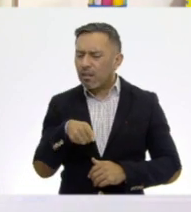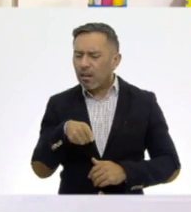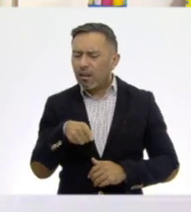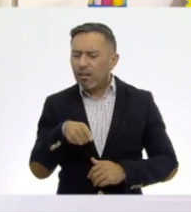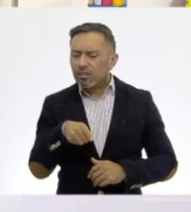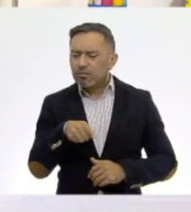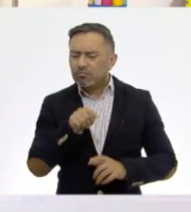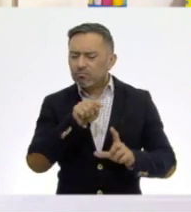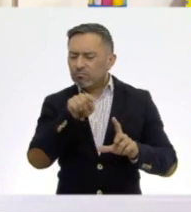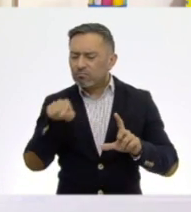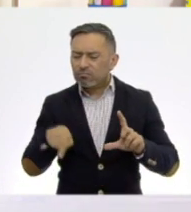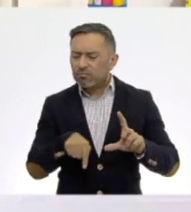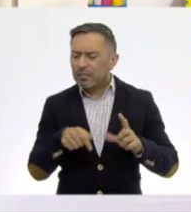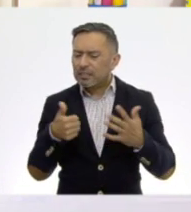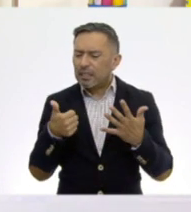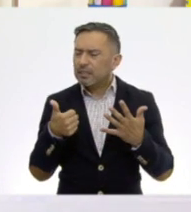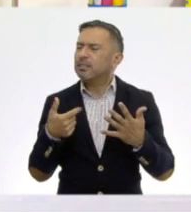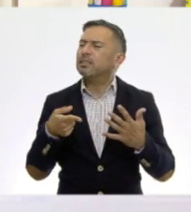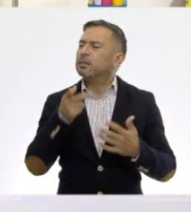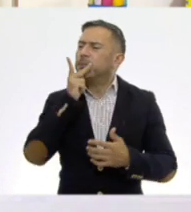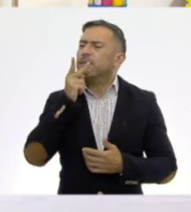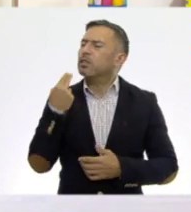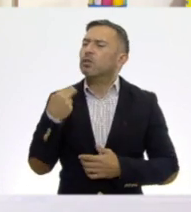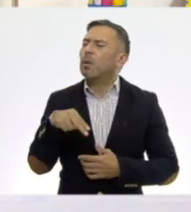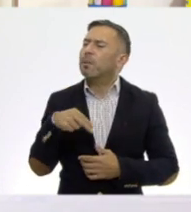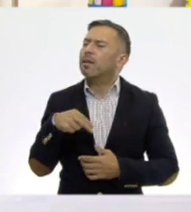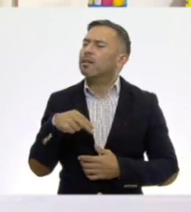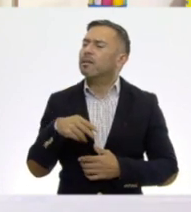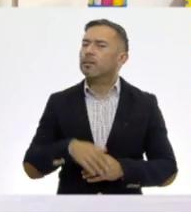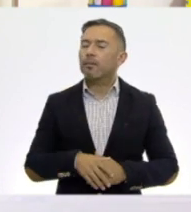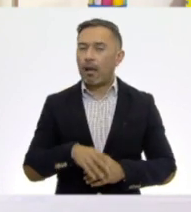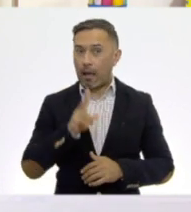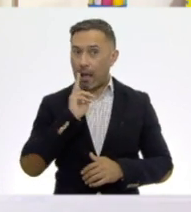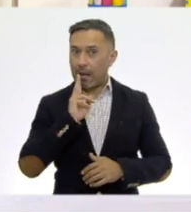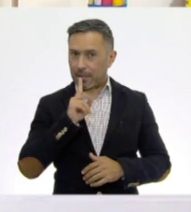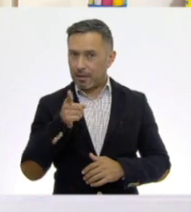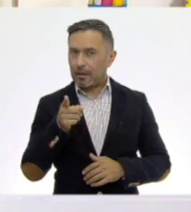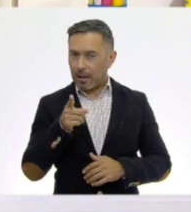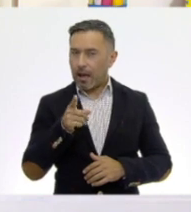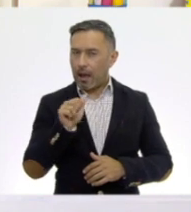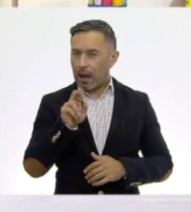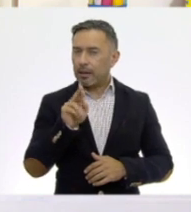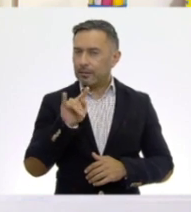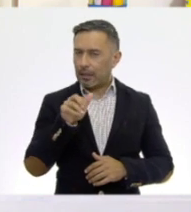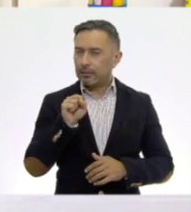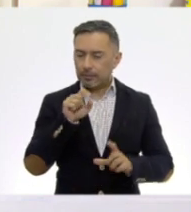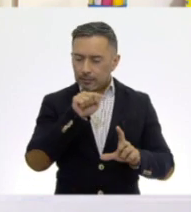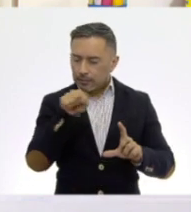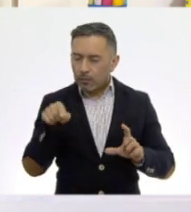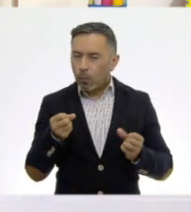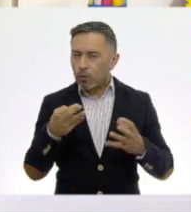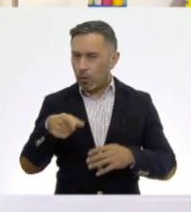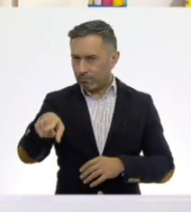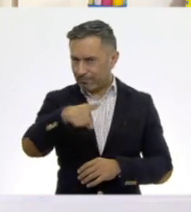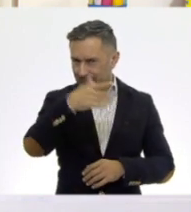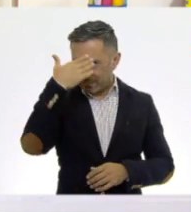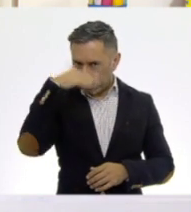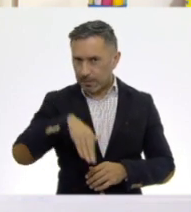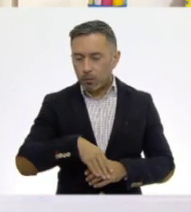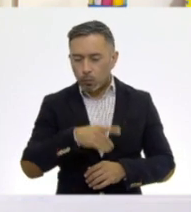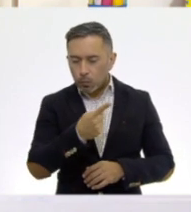Ah, a ver... Contemos nuevamente las aristas, porque ellos ya y ellas ya saben en casa.